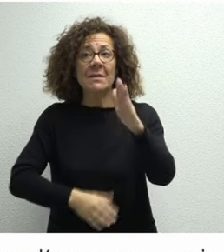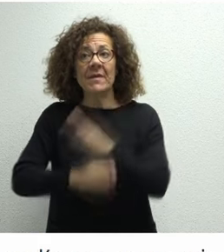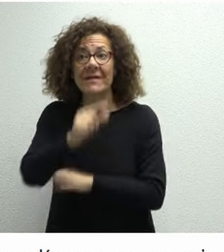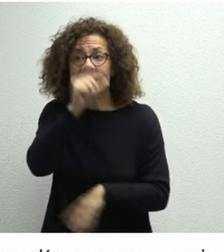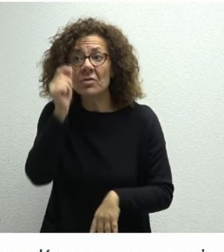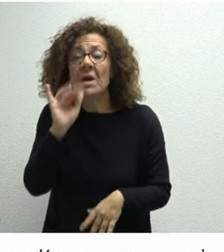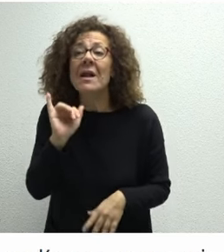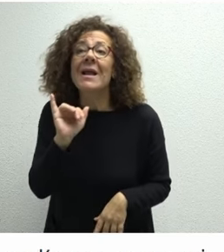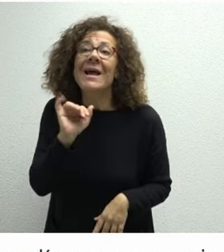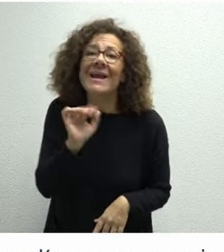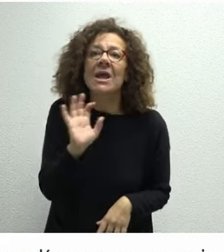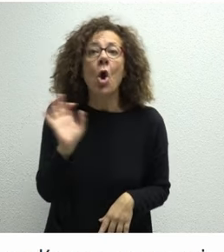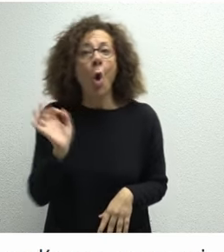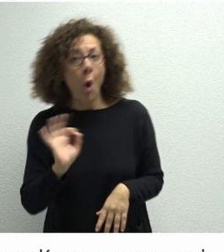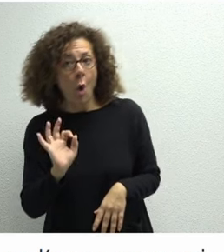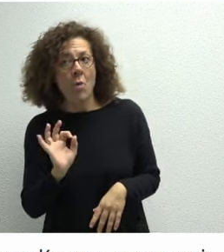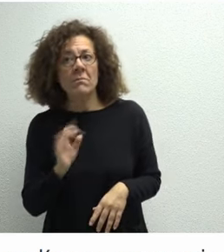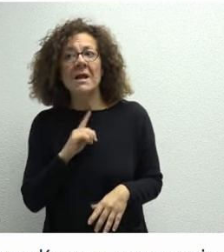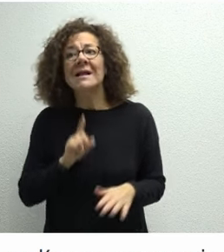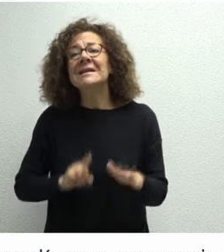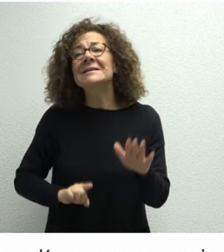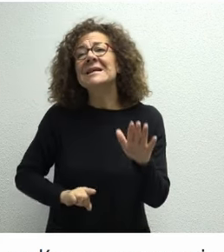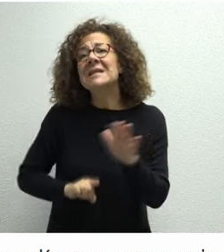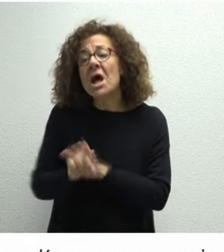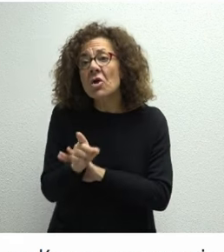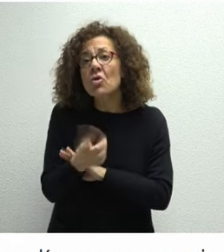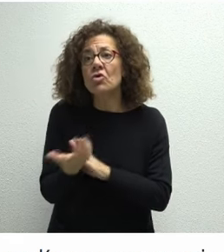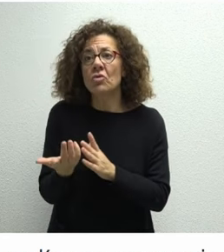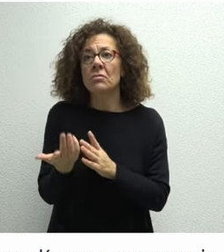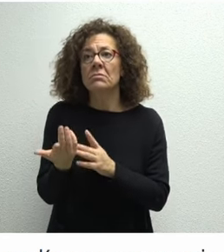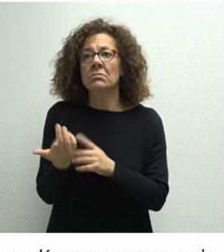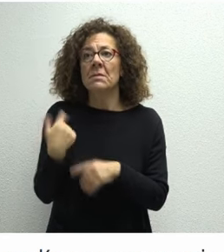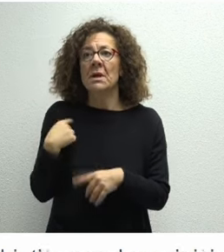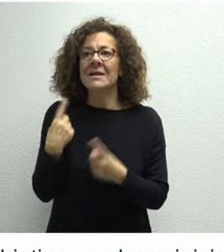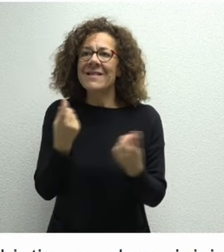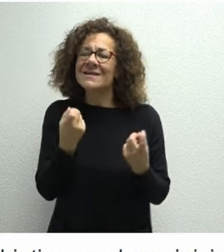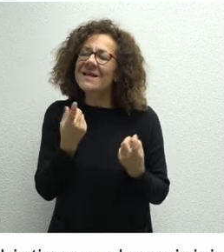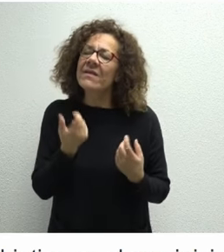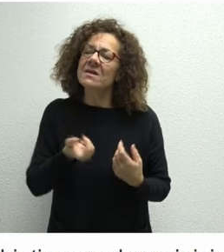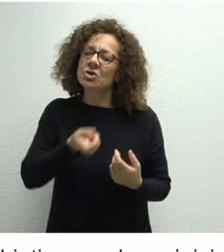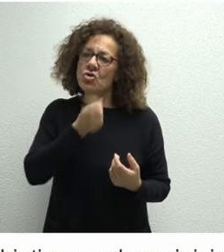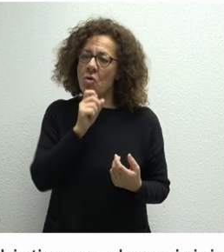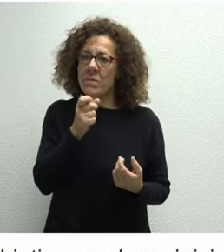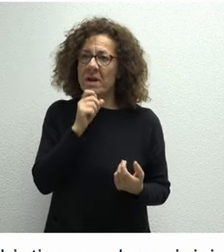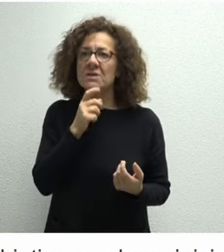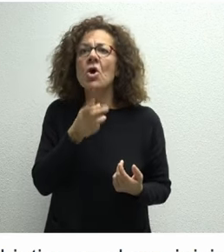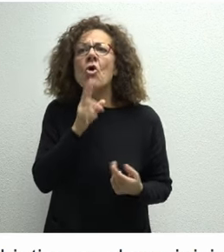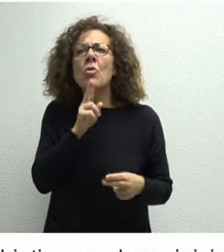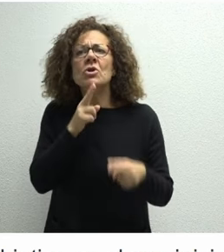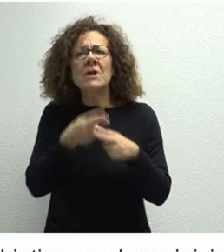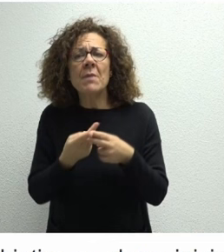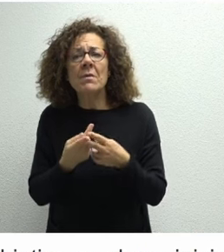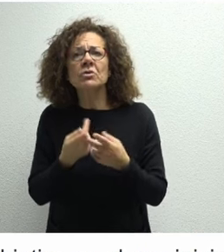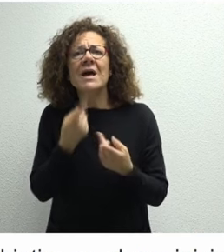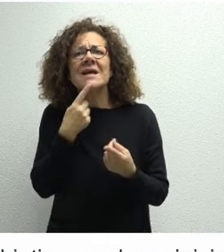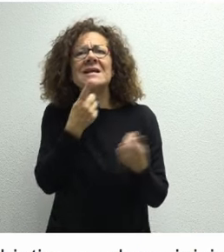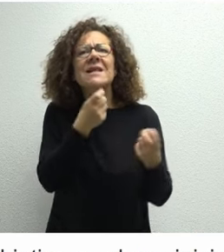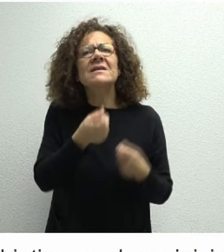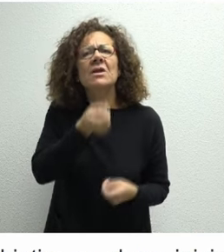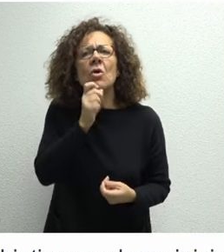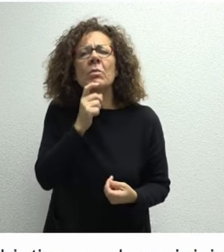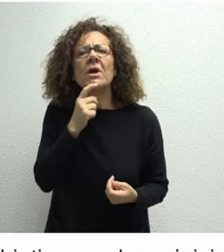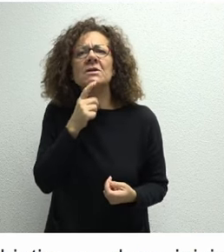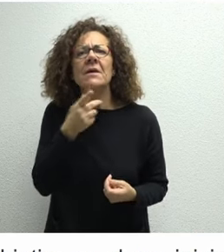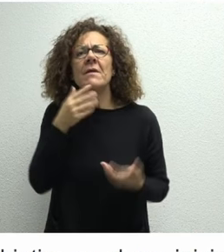y o eh desarrollo no y el desarrollo que presentaban necesidades complejas no Y cómo denominamos o cómo estructuramos esas necesidades complejas